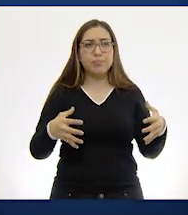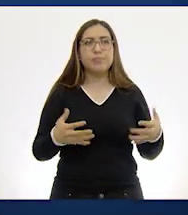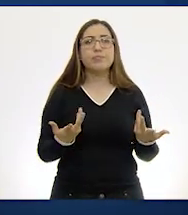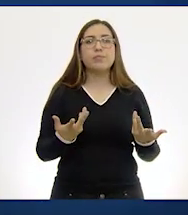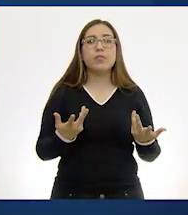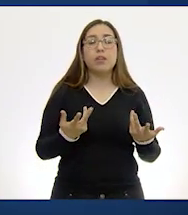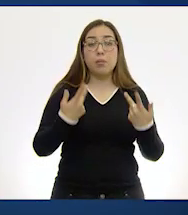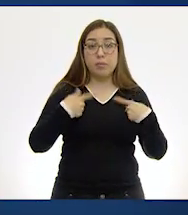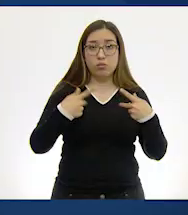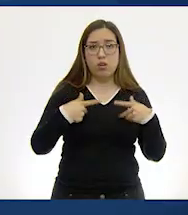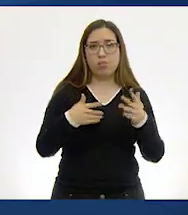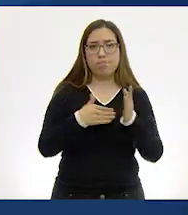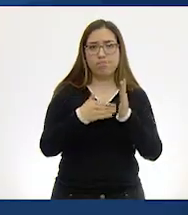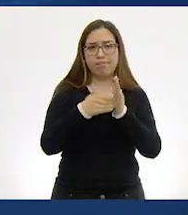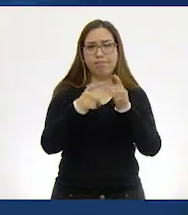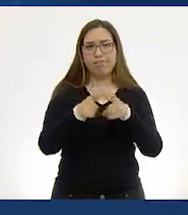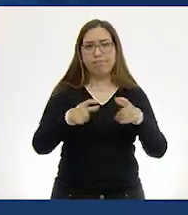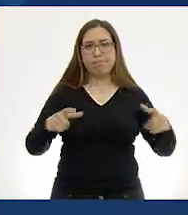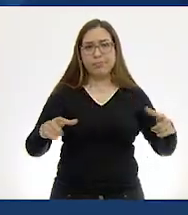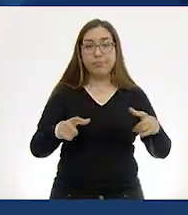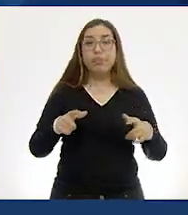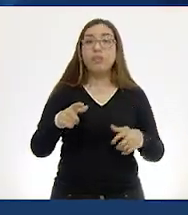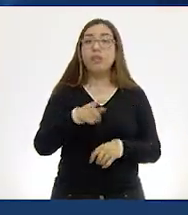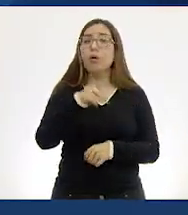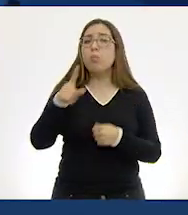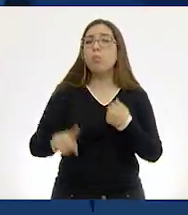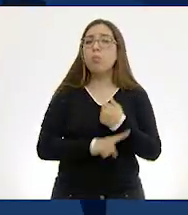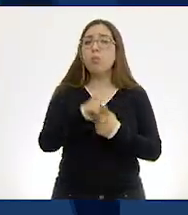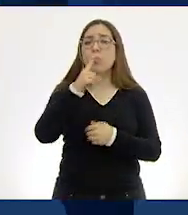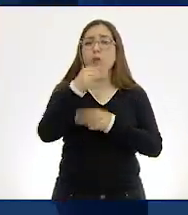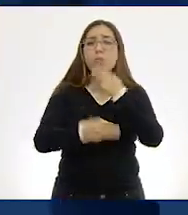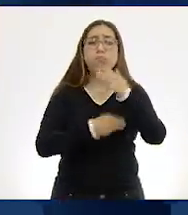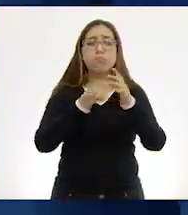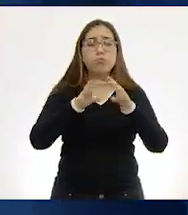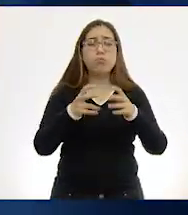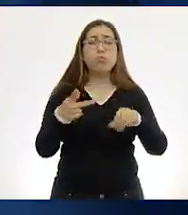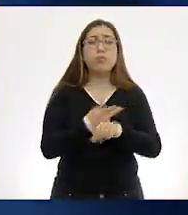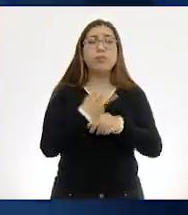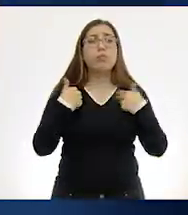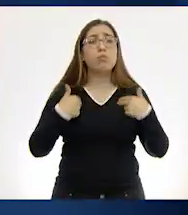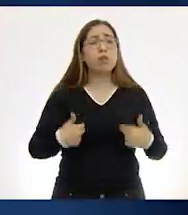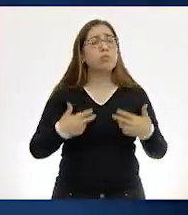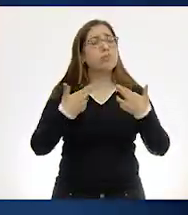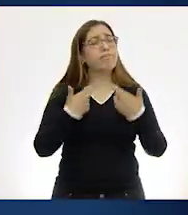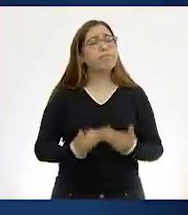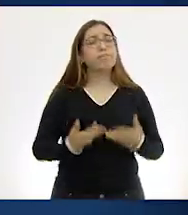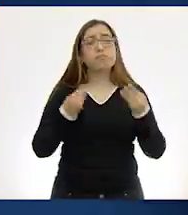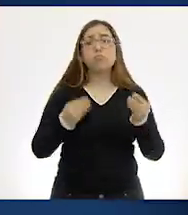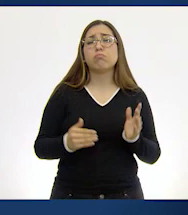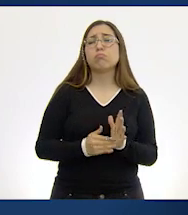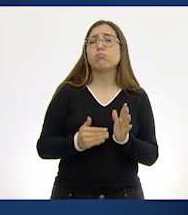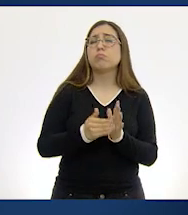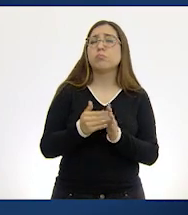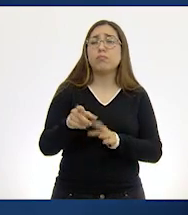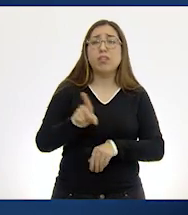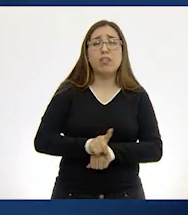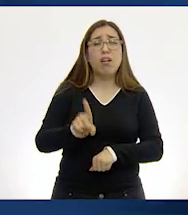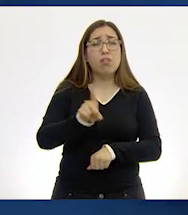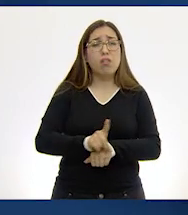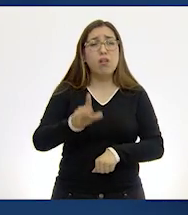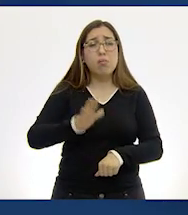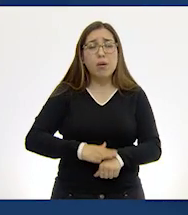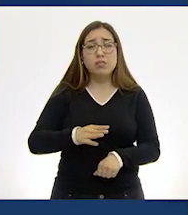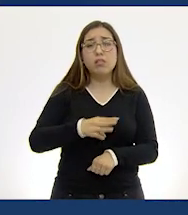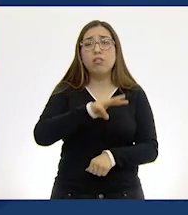de la población. El problema fundamental del planeta es que somos demasiados seres humanos. Cada día hay